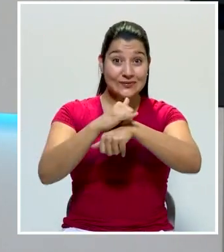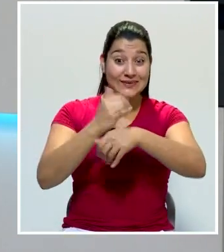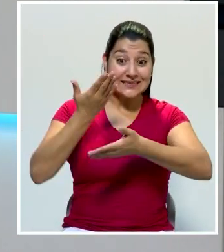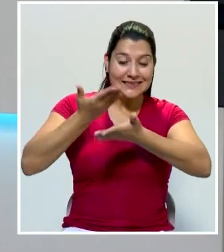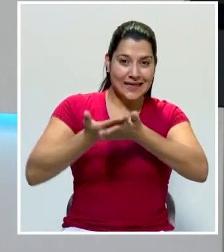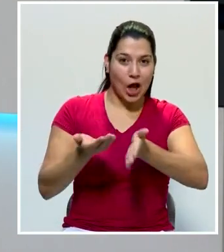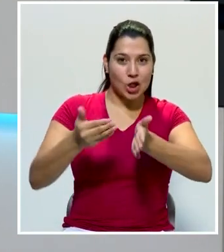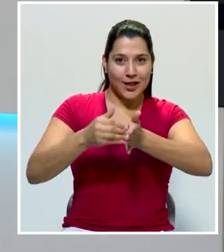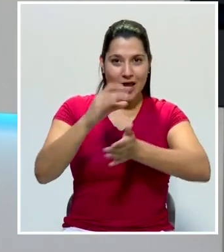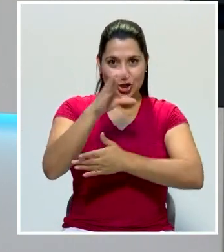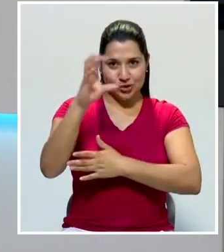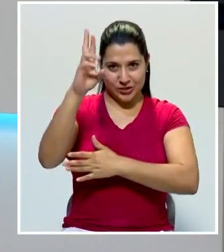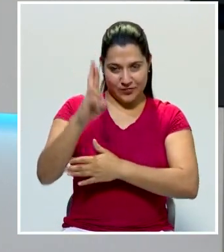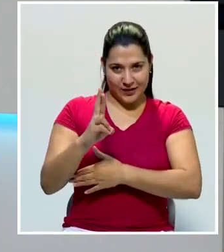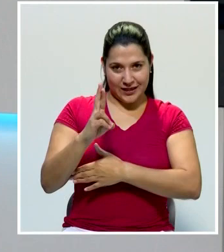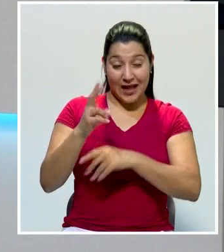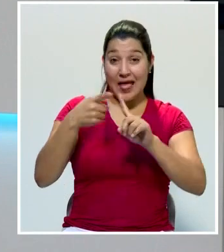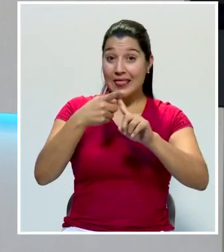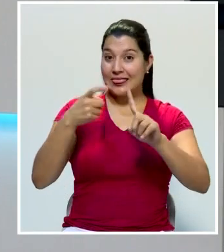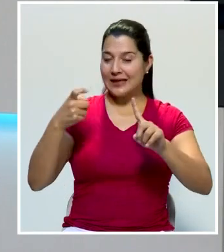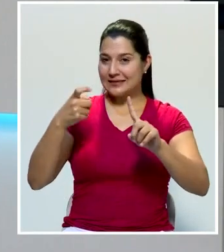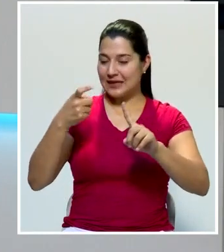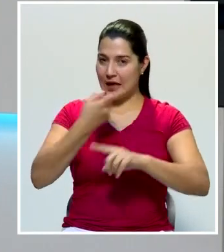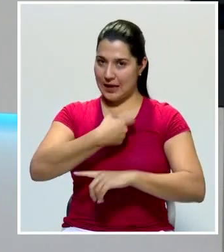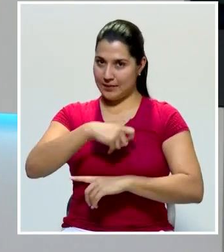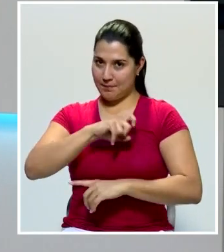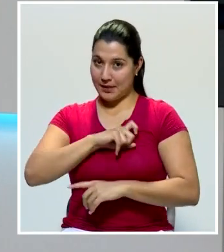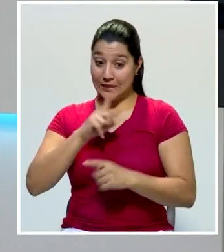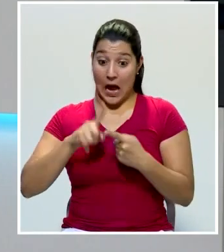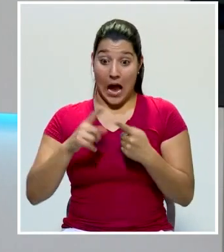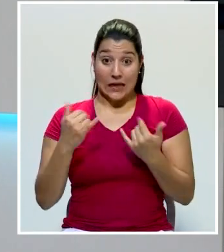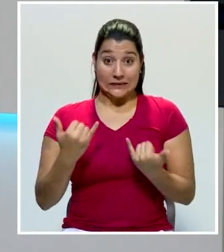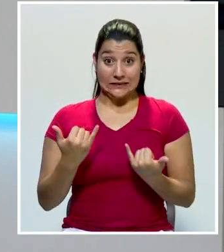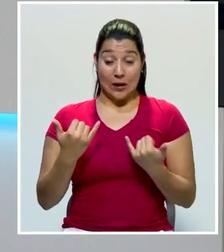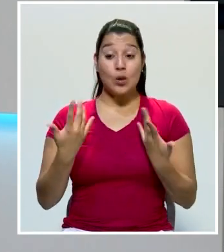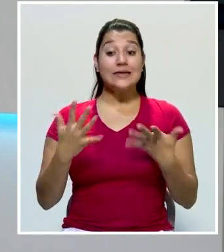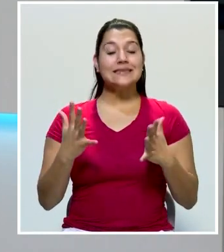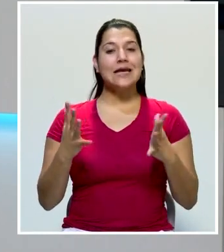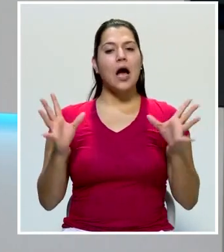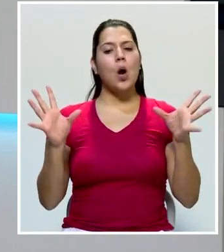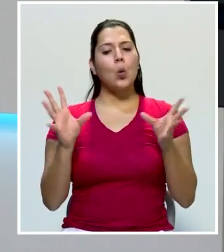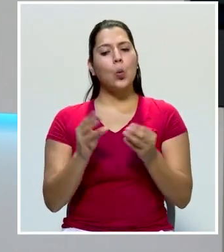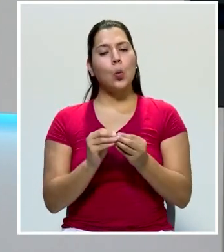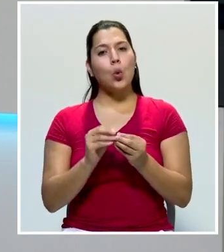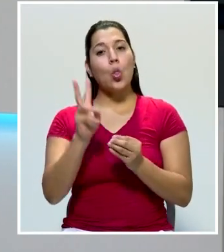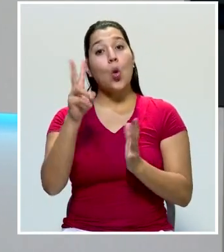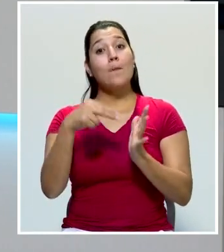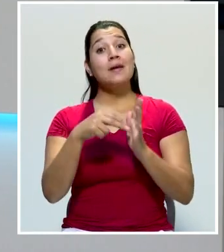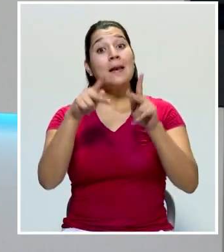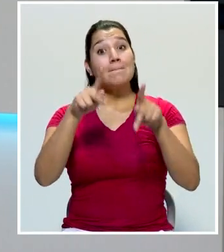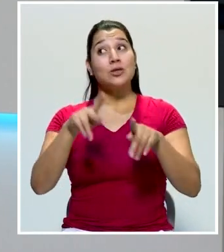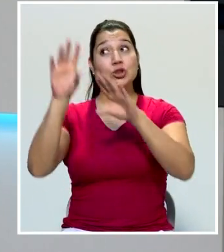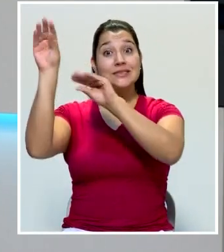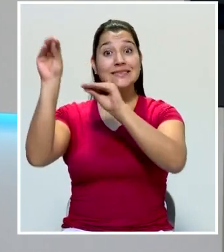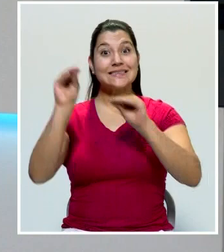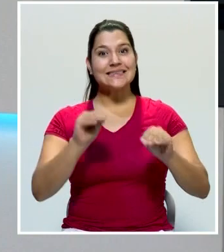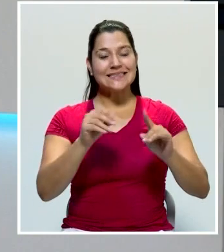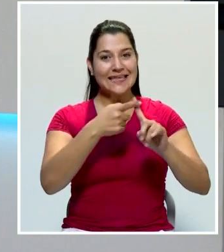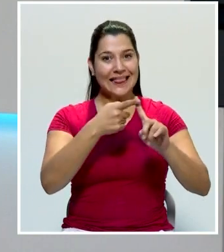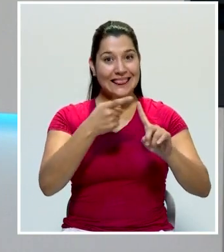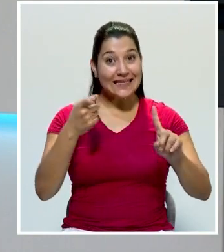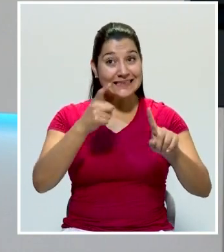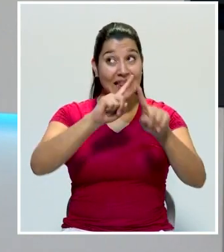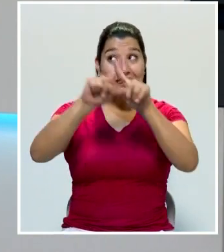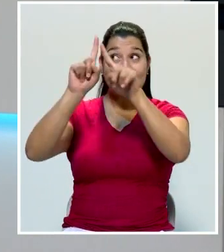noche provenientes de España. Hasta la fecha, más de 2.000 compatriotas fueron repatriados desde distintos